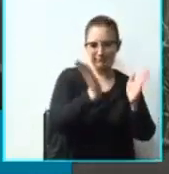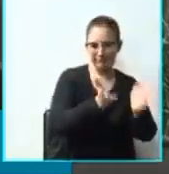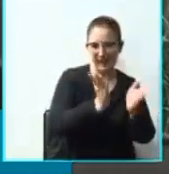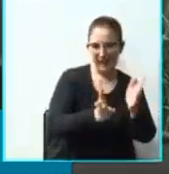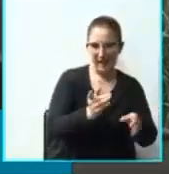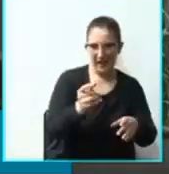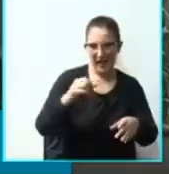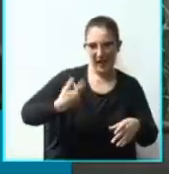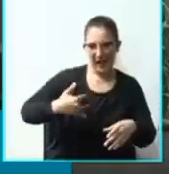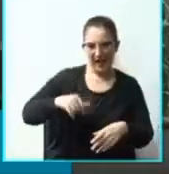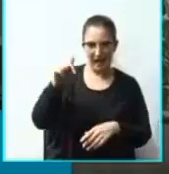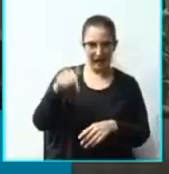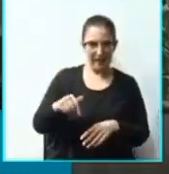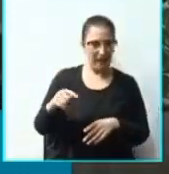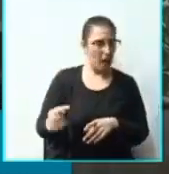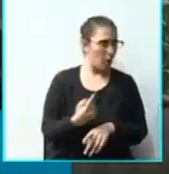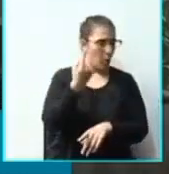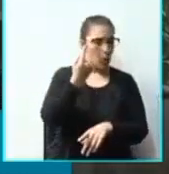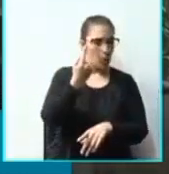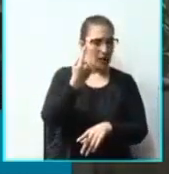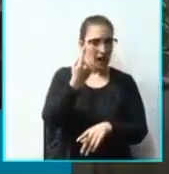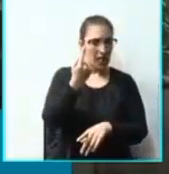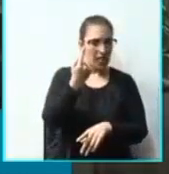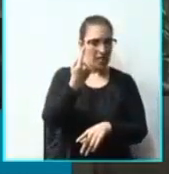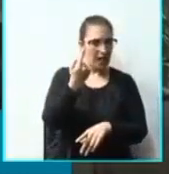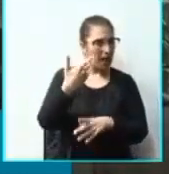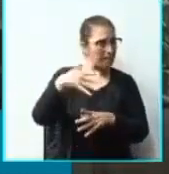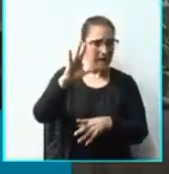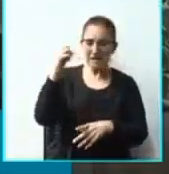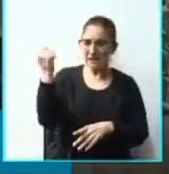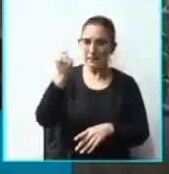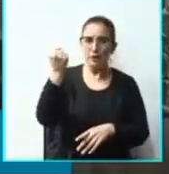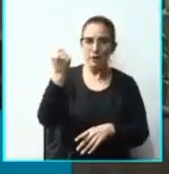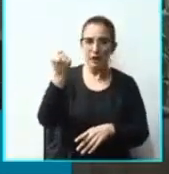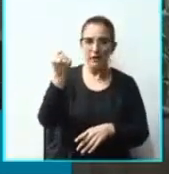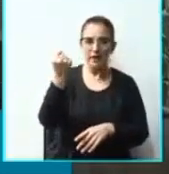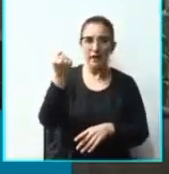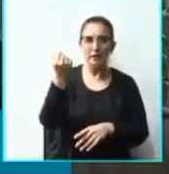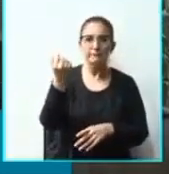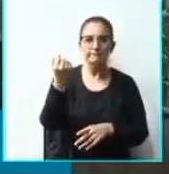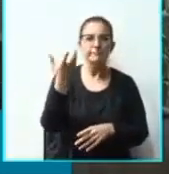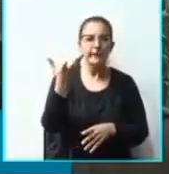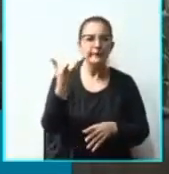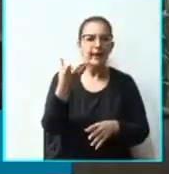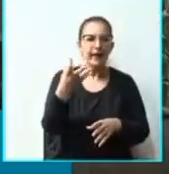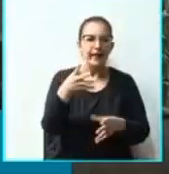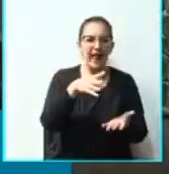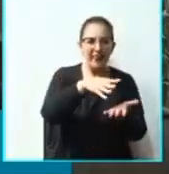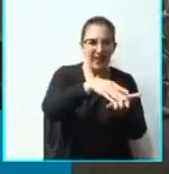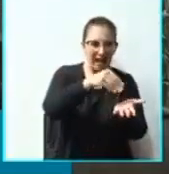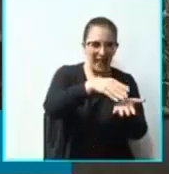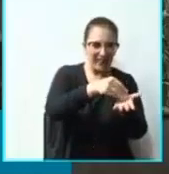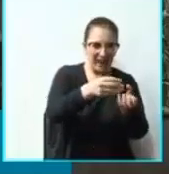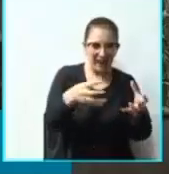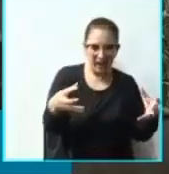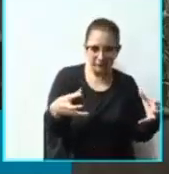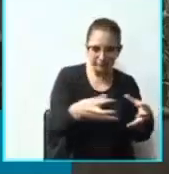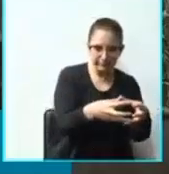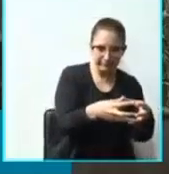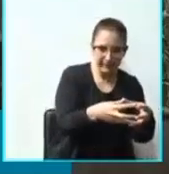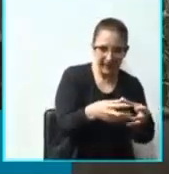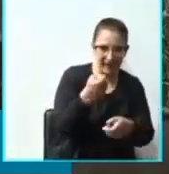una de las principales consecuencias es la concentración de la tierra y los negocios